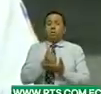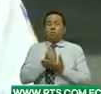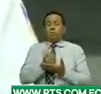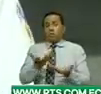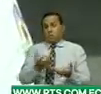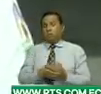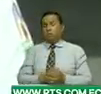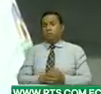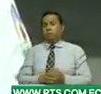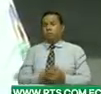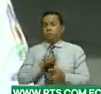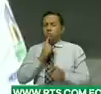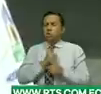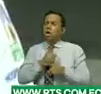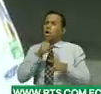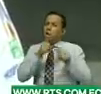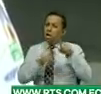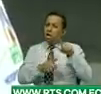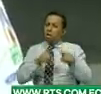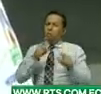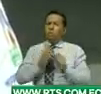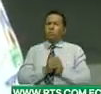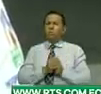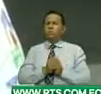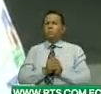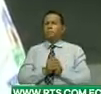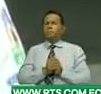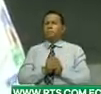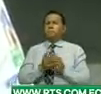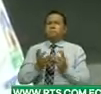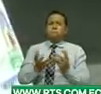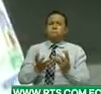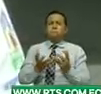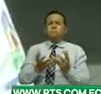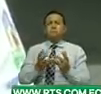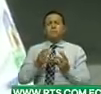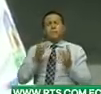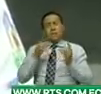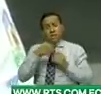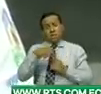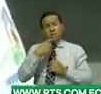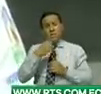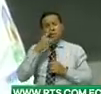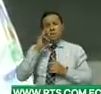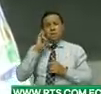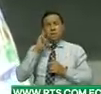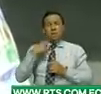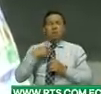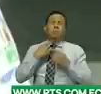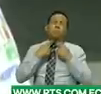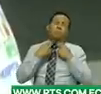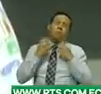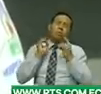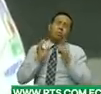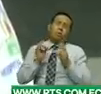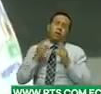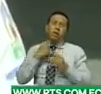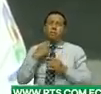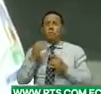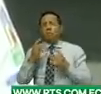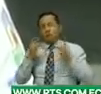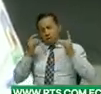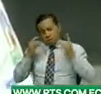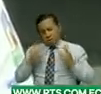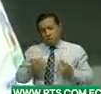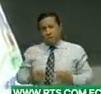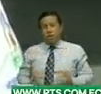González. Cursan con cefalea. Muchos, ellos hablan de dolor de garganta y la